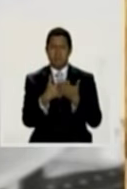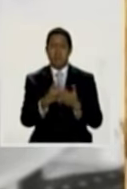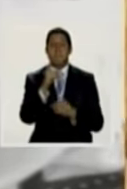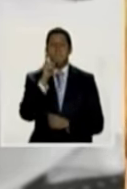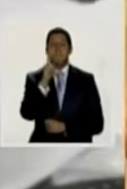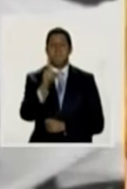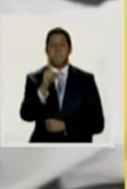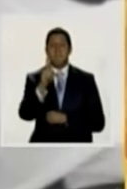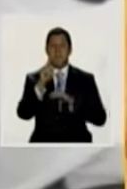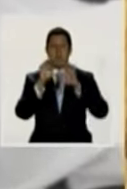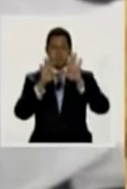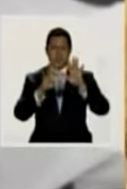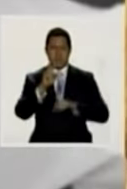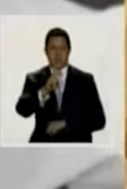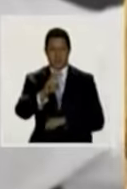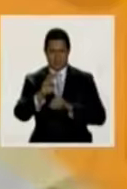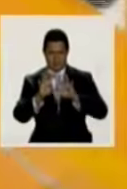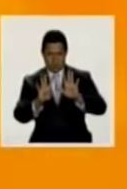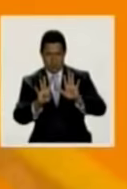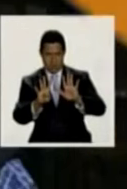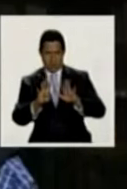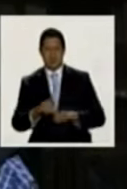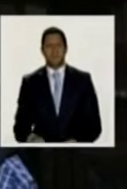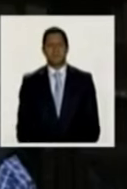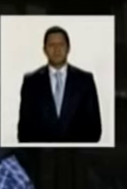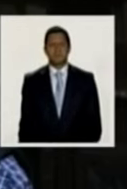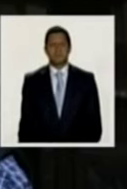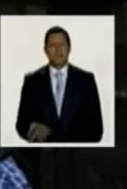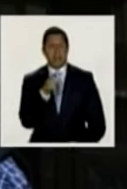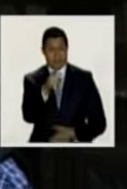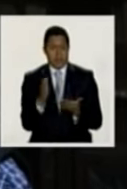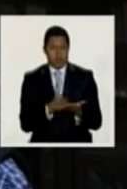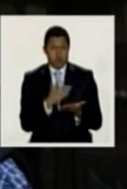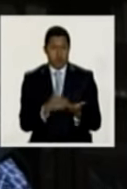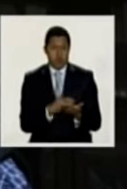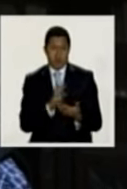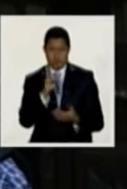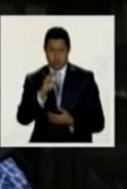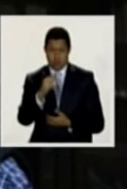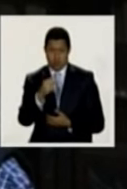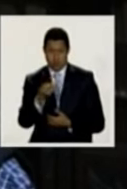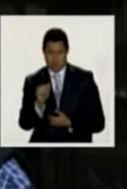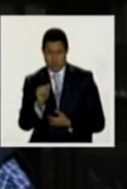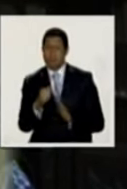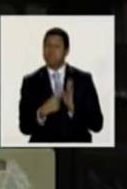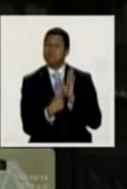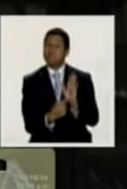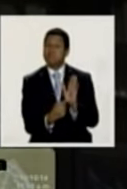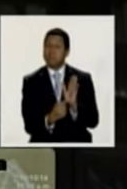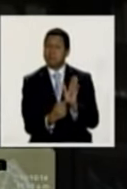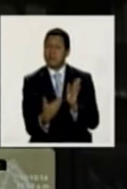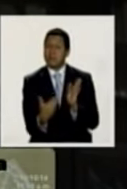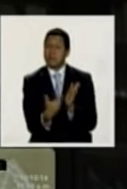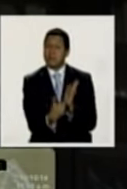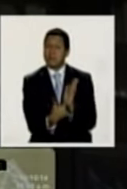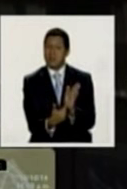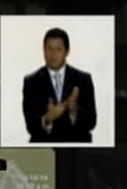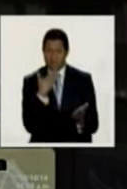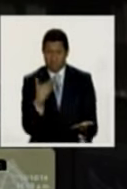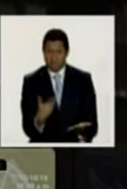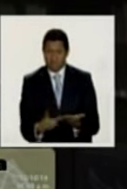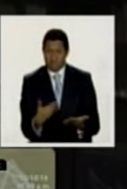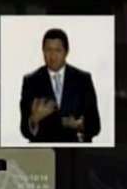1929. Doña Bárbara presenta allí una